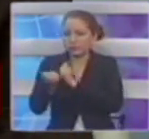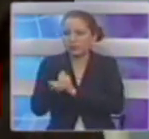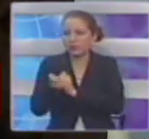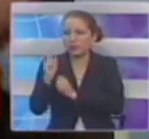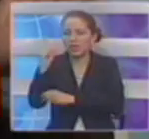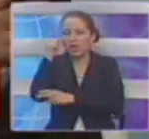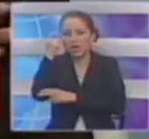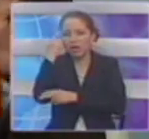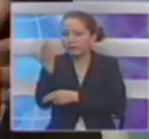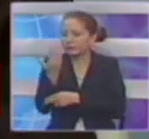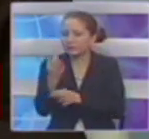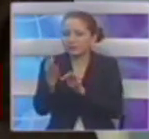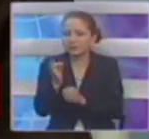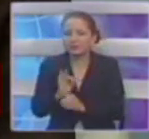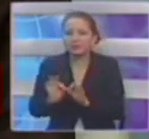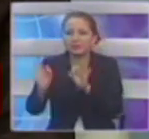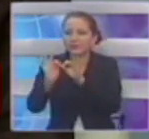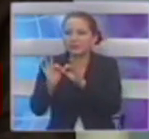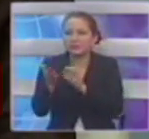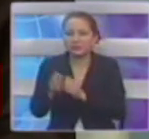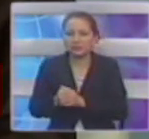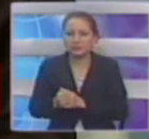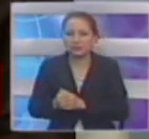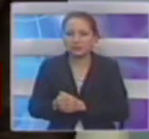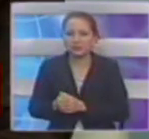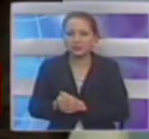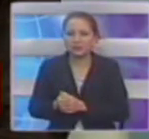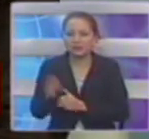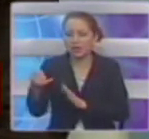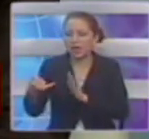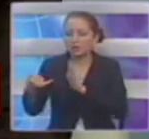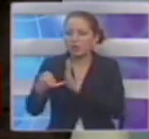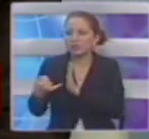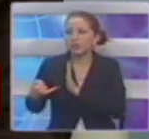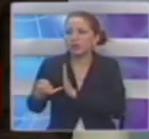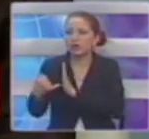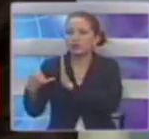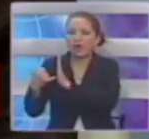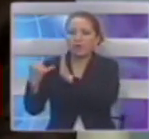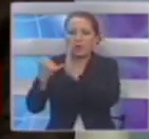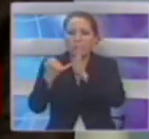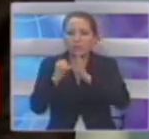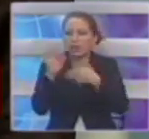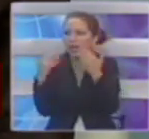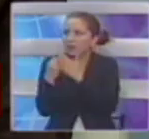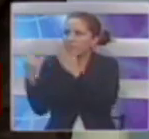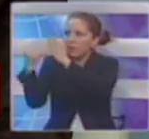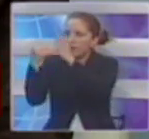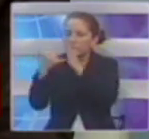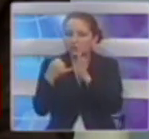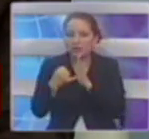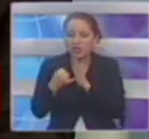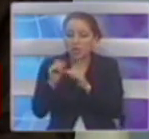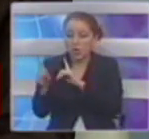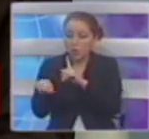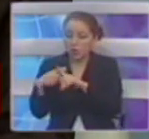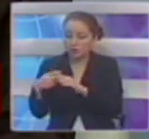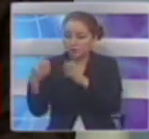se ha caracterizado precisamente por ser impuestero, dice el pueblo. Y naturalmente el